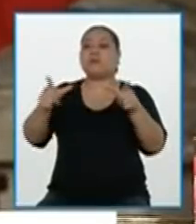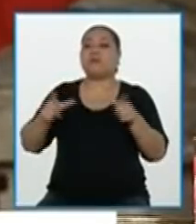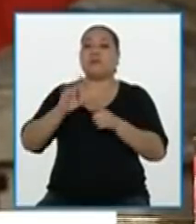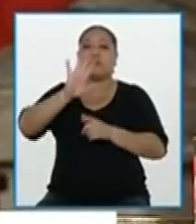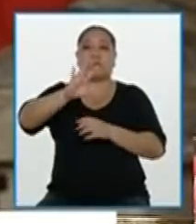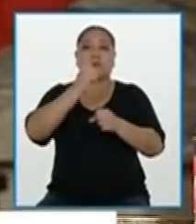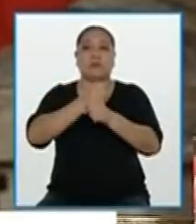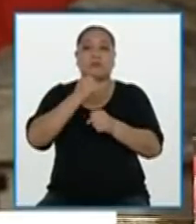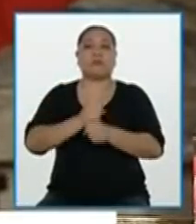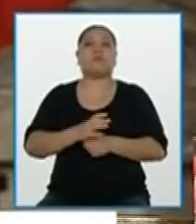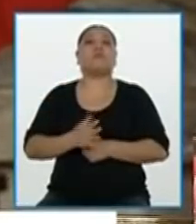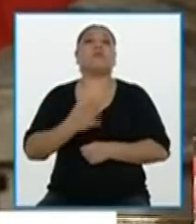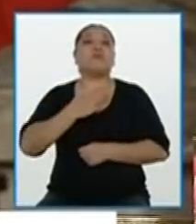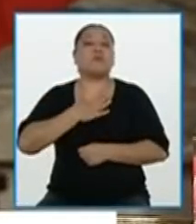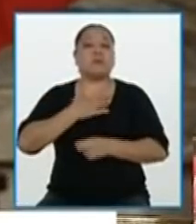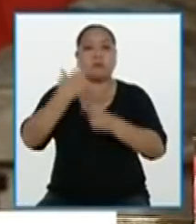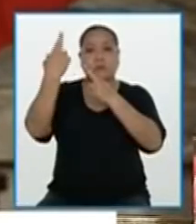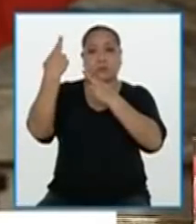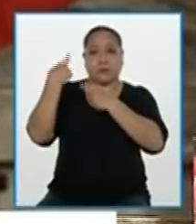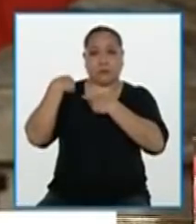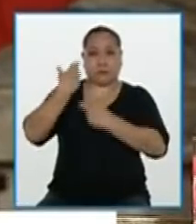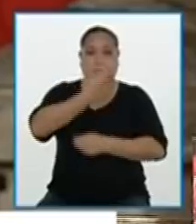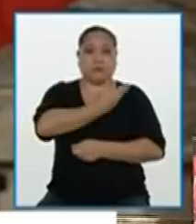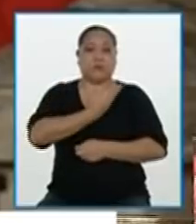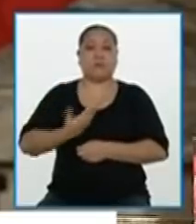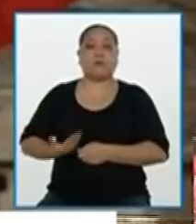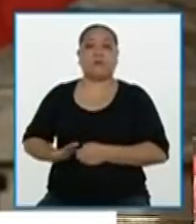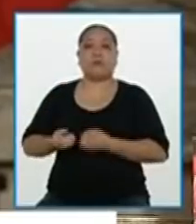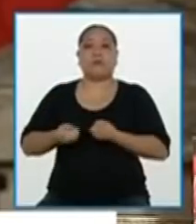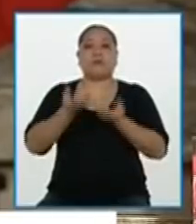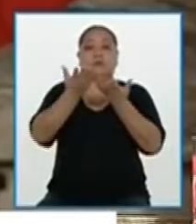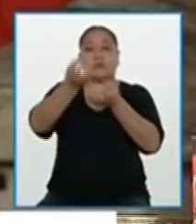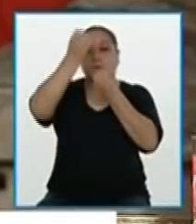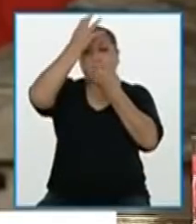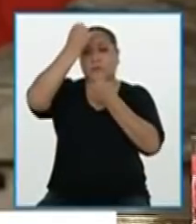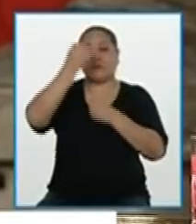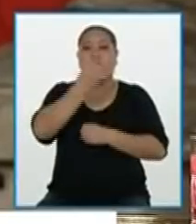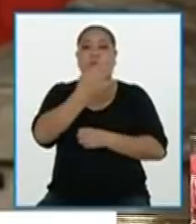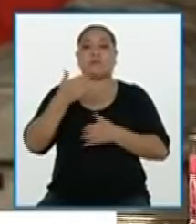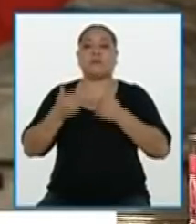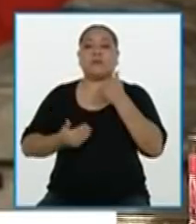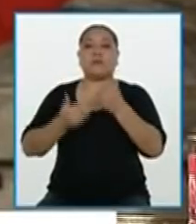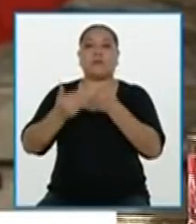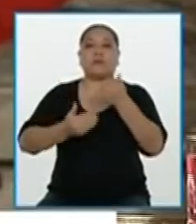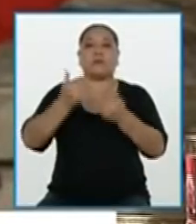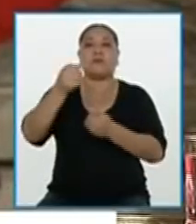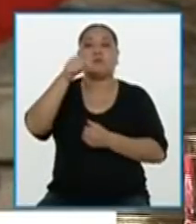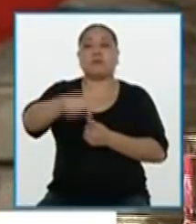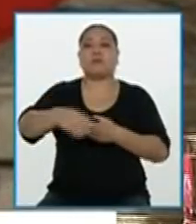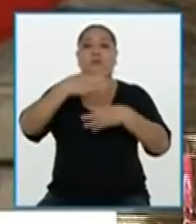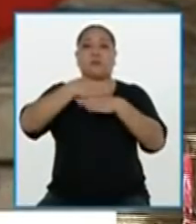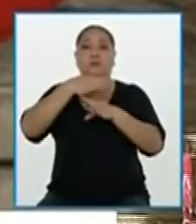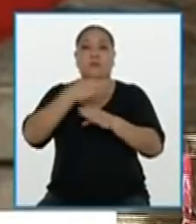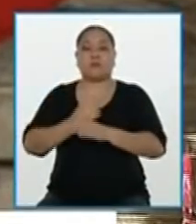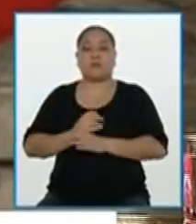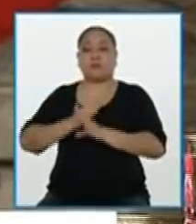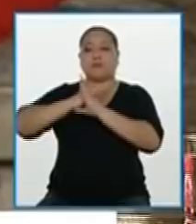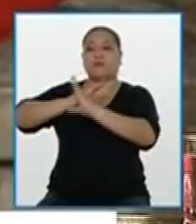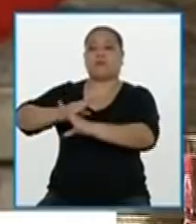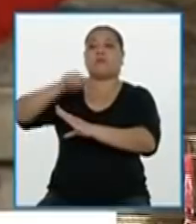haya acompañado esta tarde. Diego Macera, gerente general del Instituto Peruano de Economía, haciendo un comentario y un balance